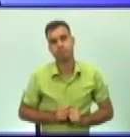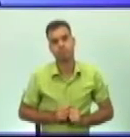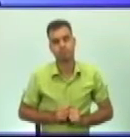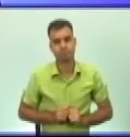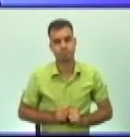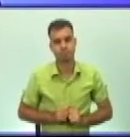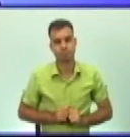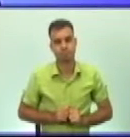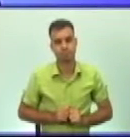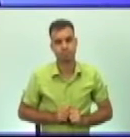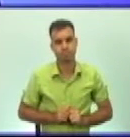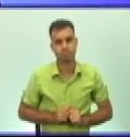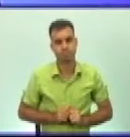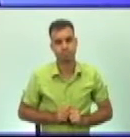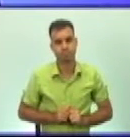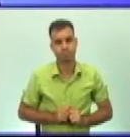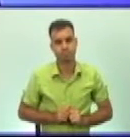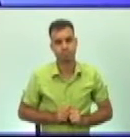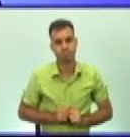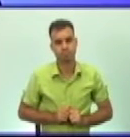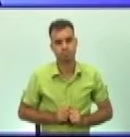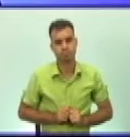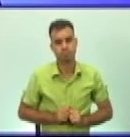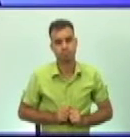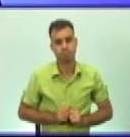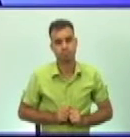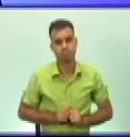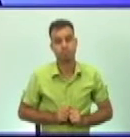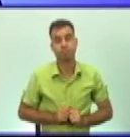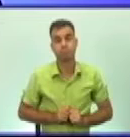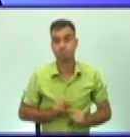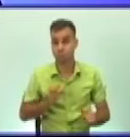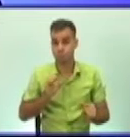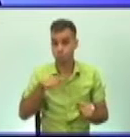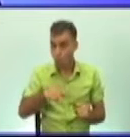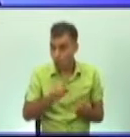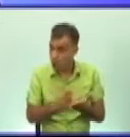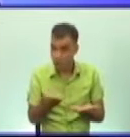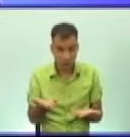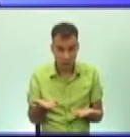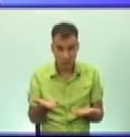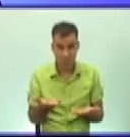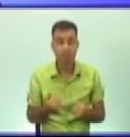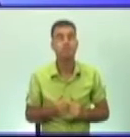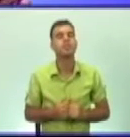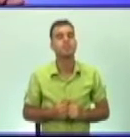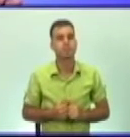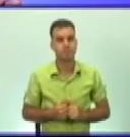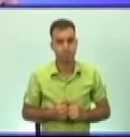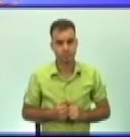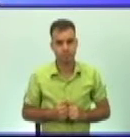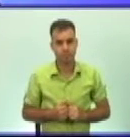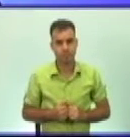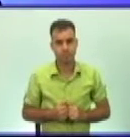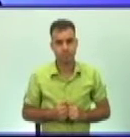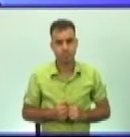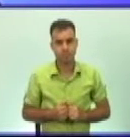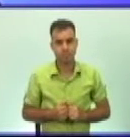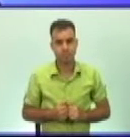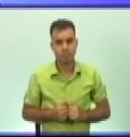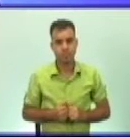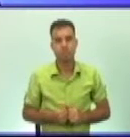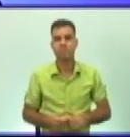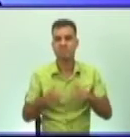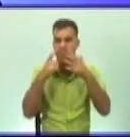términos manejados a través del estudio independiente. En la clase de hoy estaríamos hablando de un importante fenómeno,